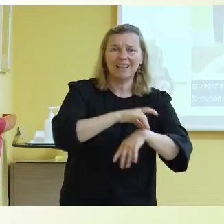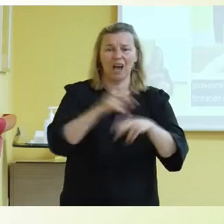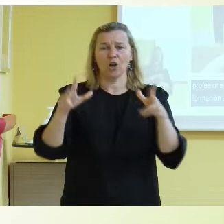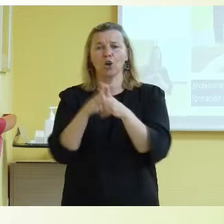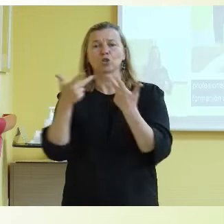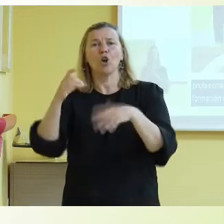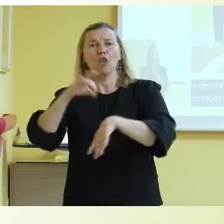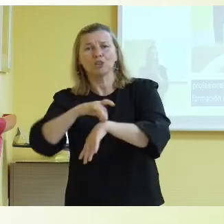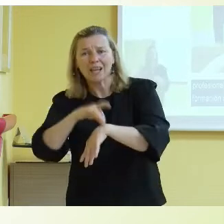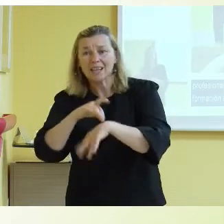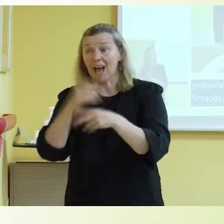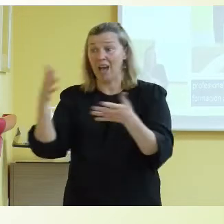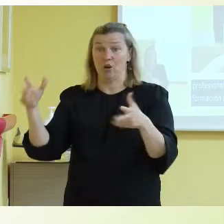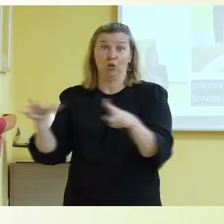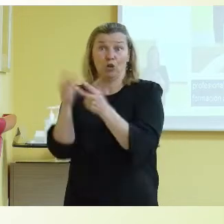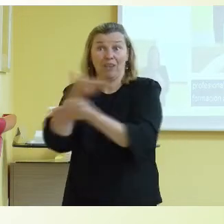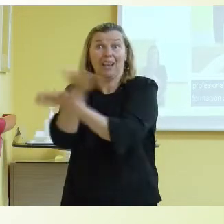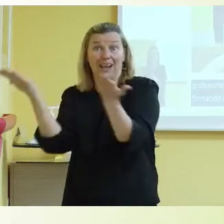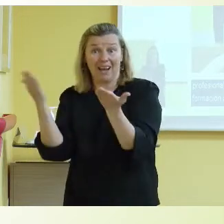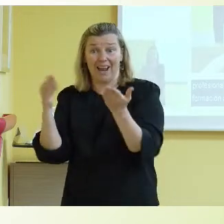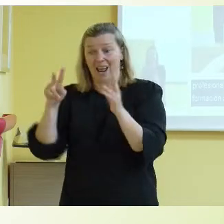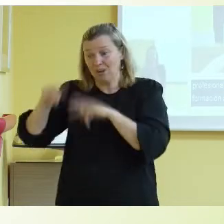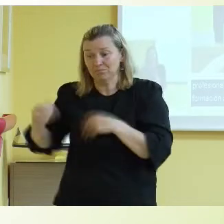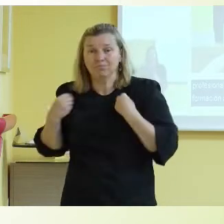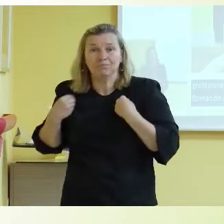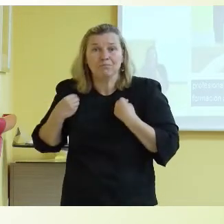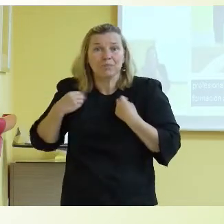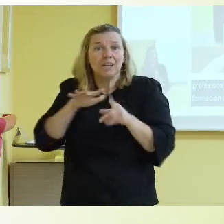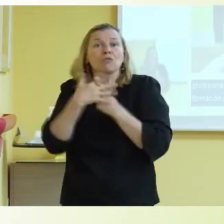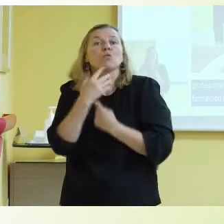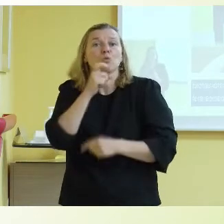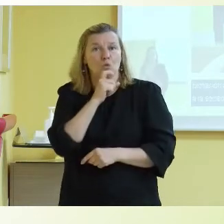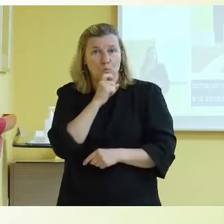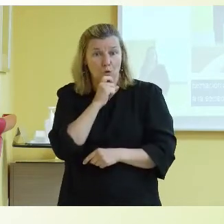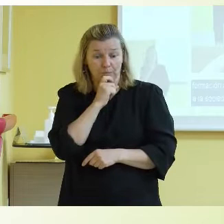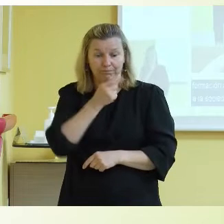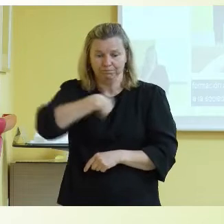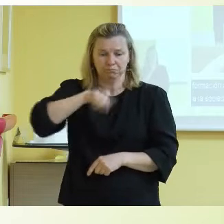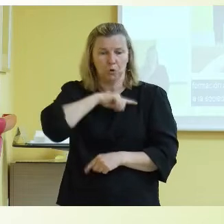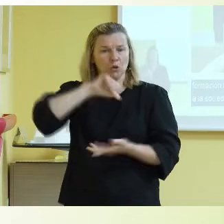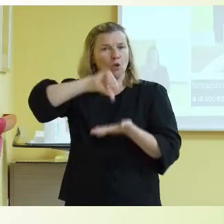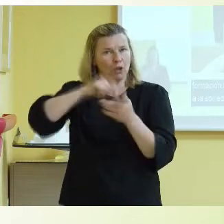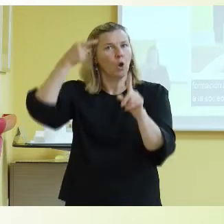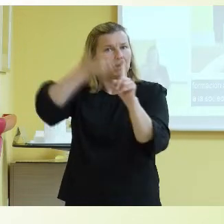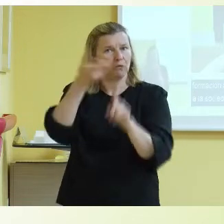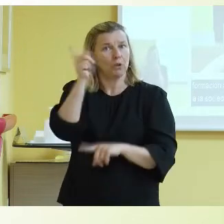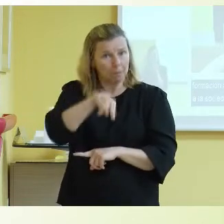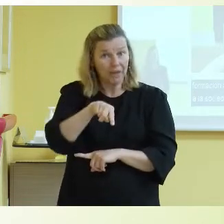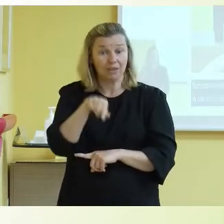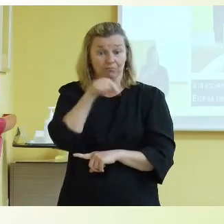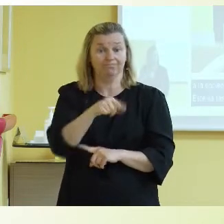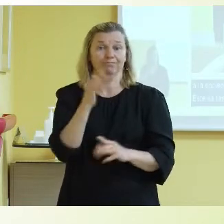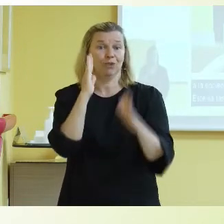en general sobre esta realidad. Este también es todos los objetivos que tenemos como centro, y de ahí la razón de estas